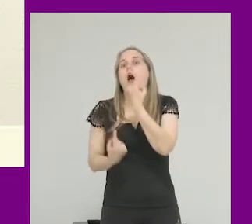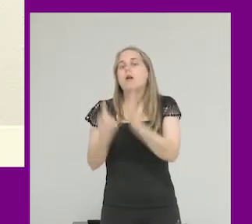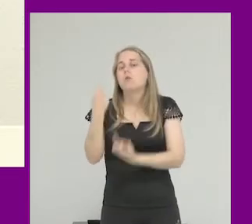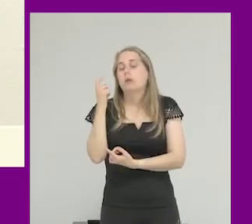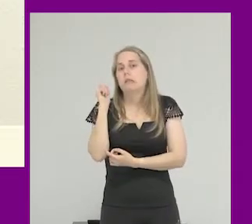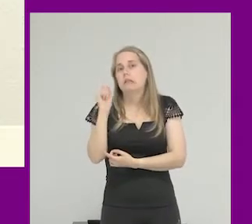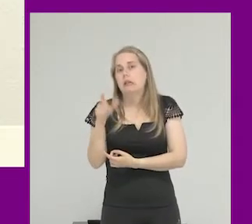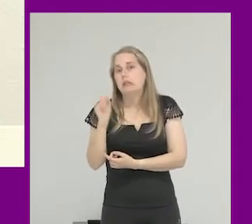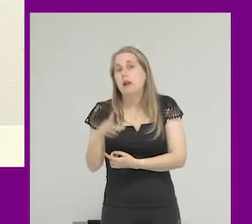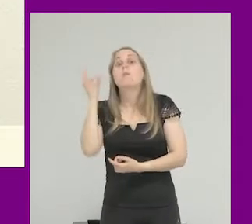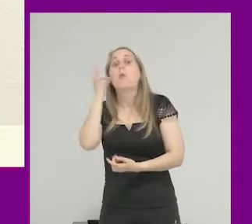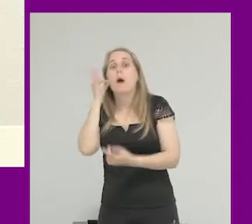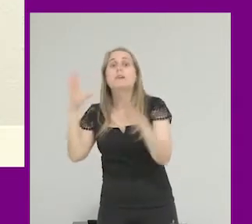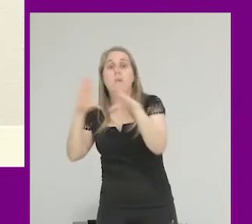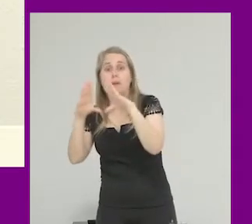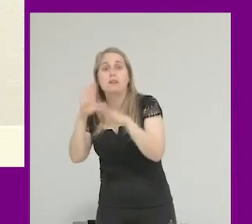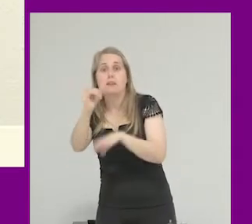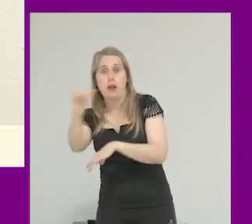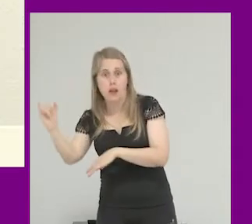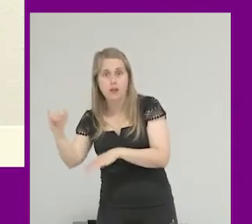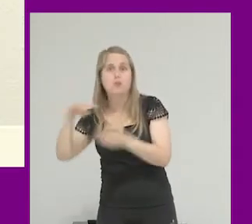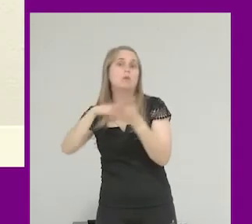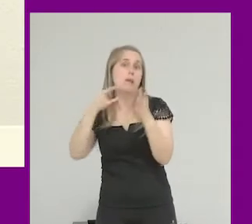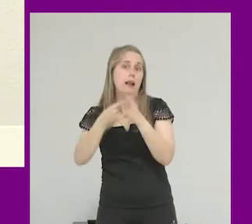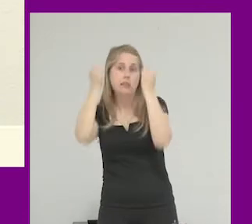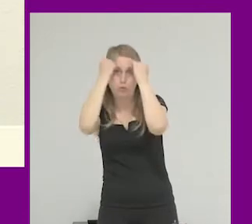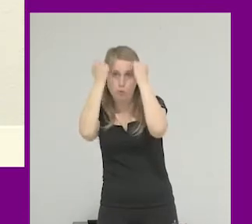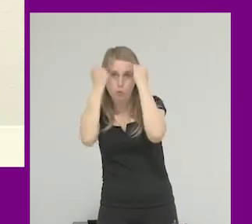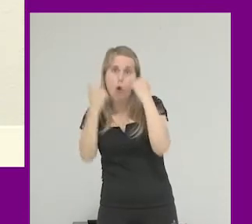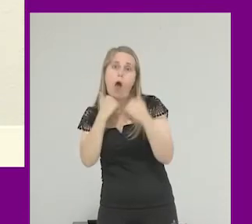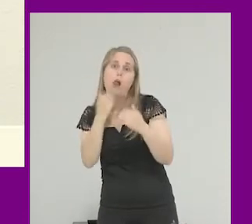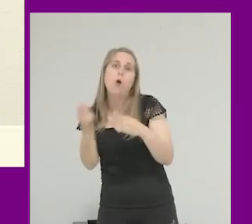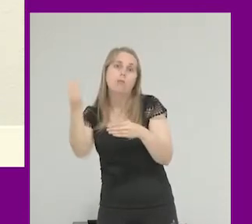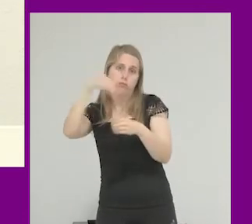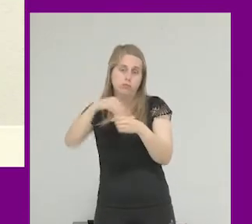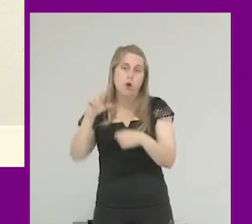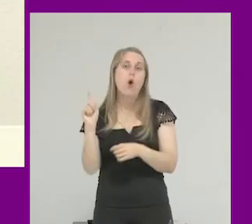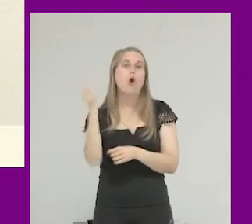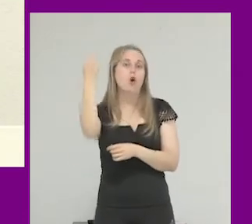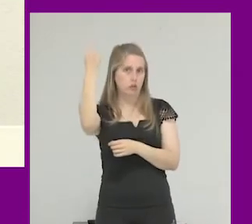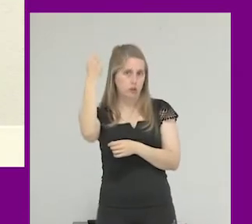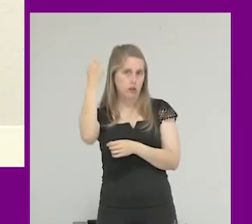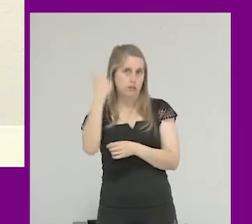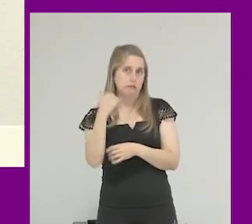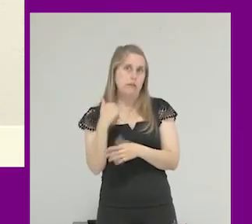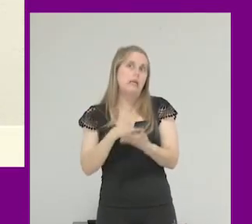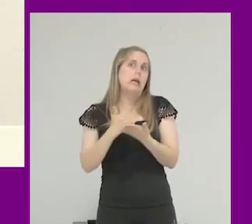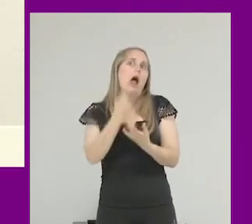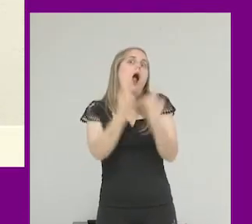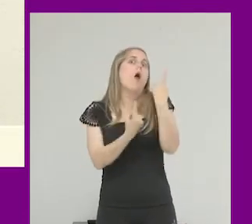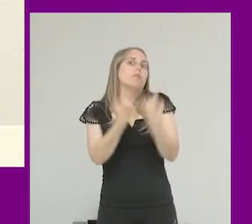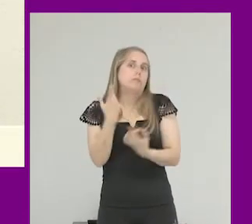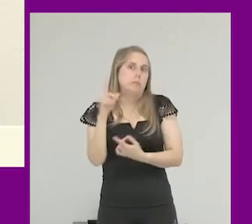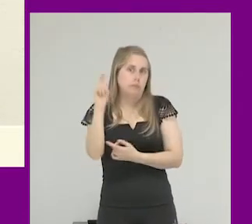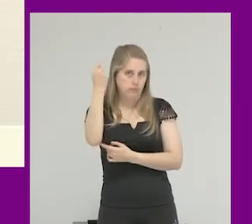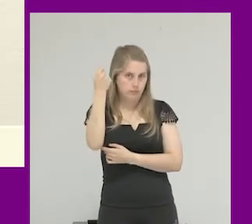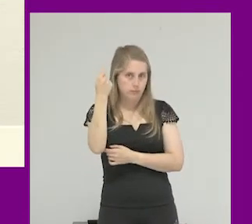hay mujeres feministas en esos planes de estudios se ha conseguido meter alguna asignatura,